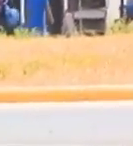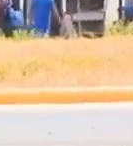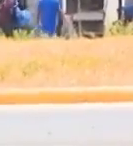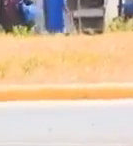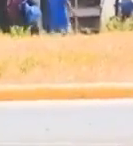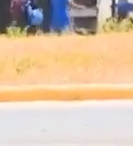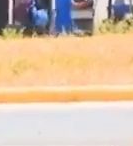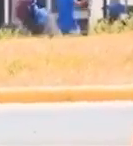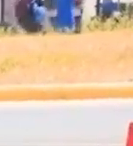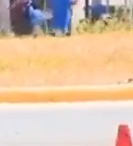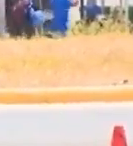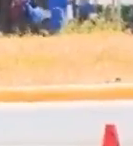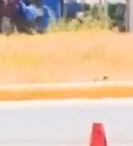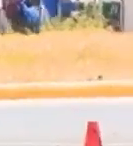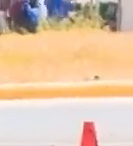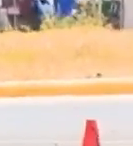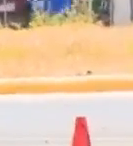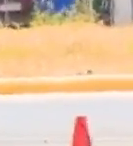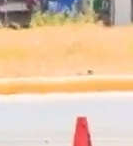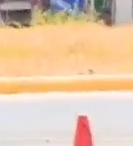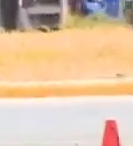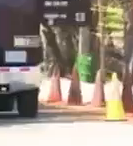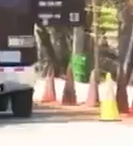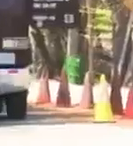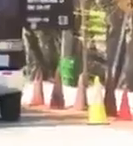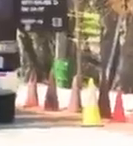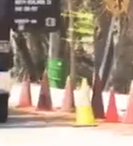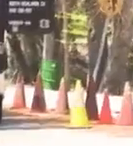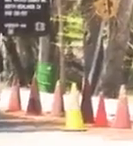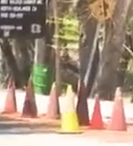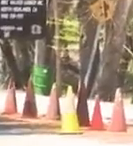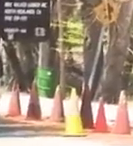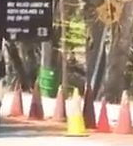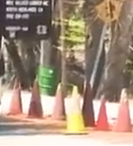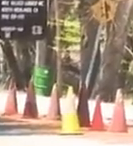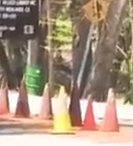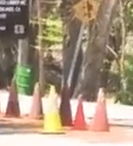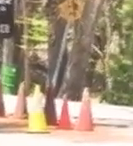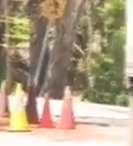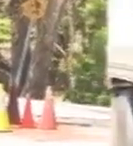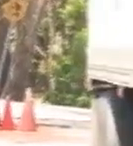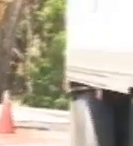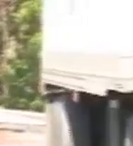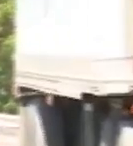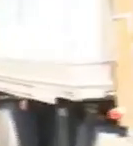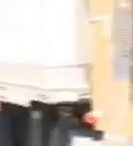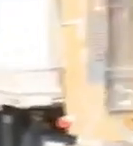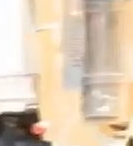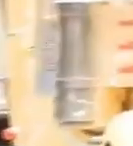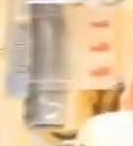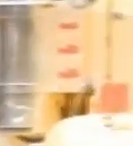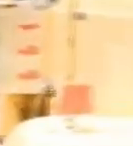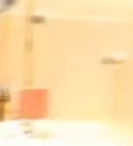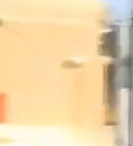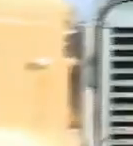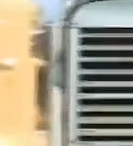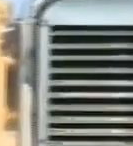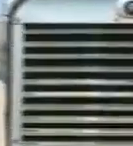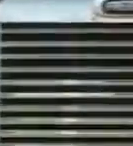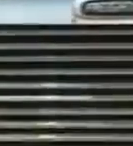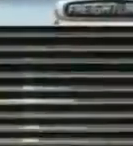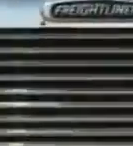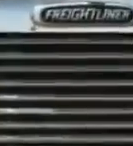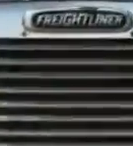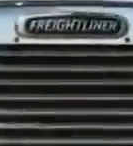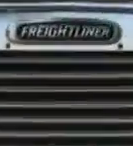Sobre estas iniciativas bilaterales, la ministra de Comercio Exterior afirmó que aunque este plan piloto es diseñado para cumplirse de forma